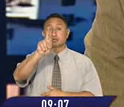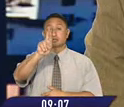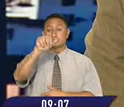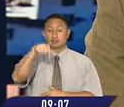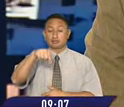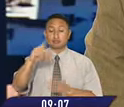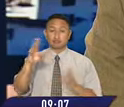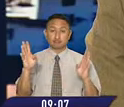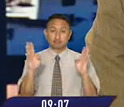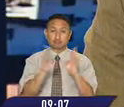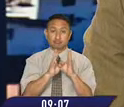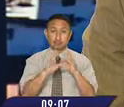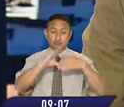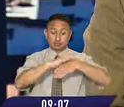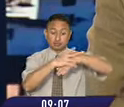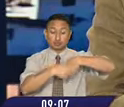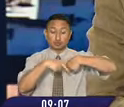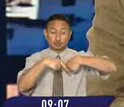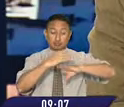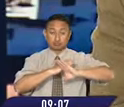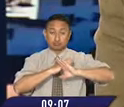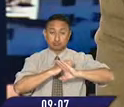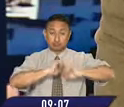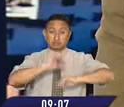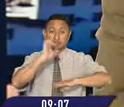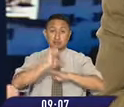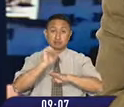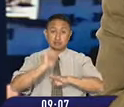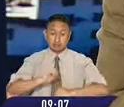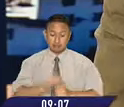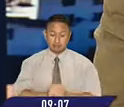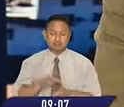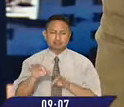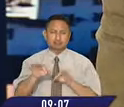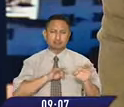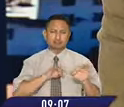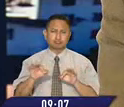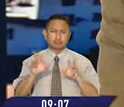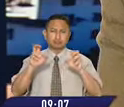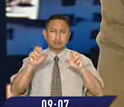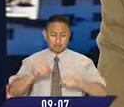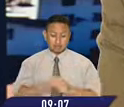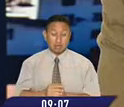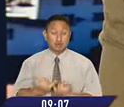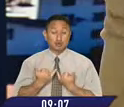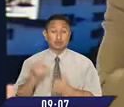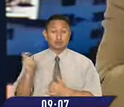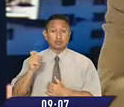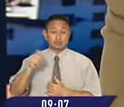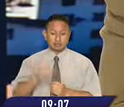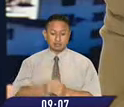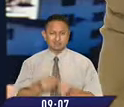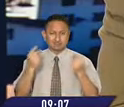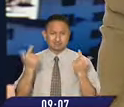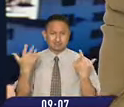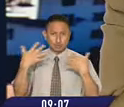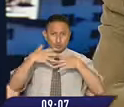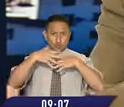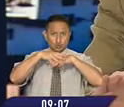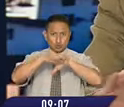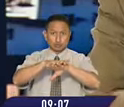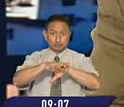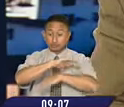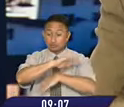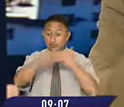Conferencia Sudamericana de Defensa que se realiza en Ecuador, se refirió a la necesidad de acciones conjuntas entre todos